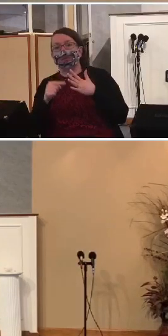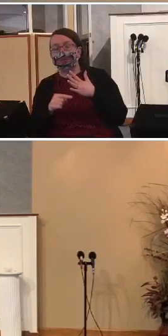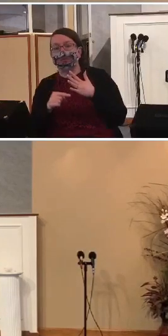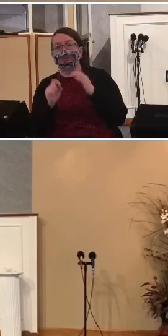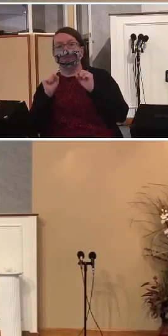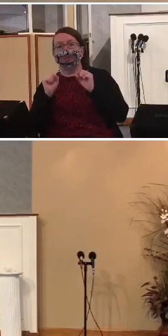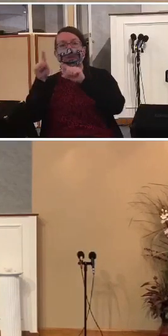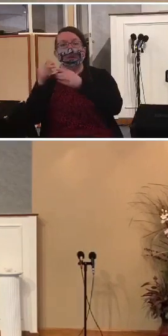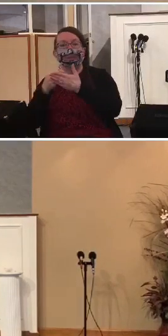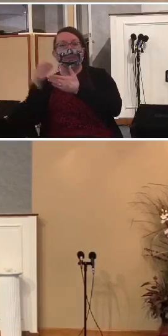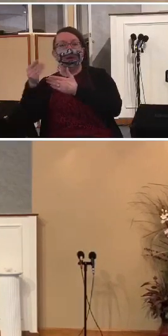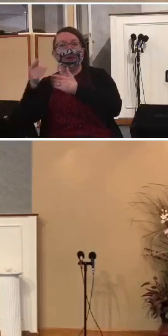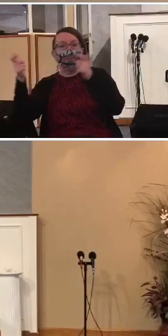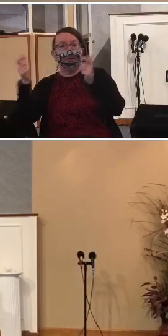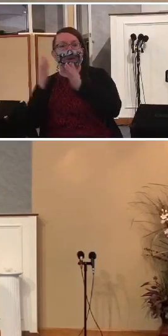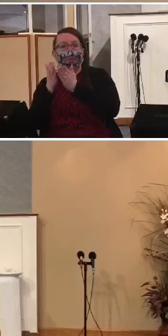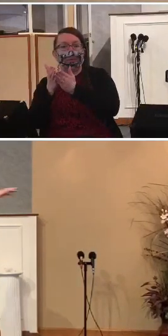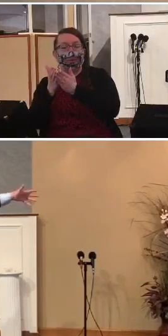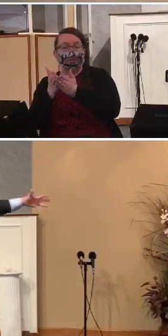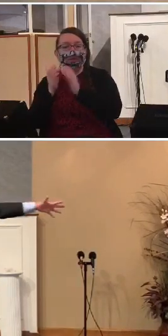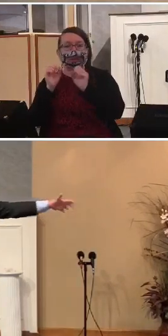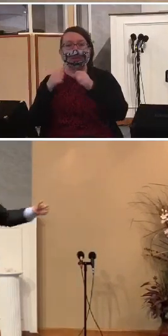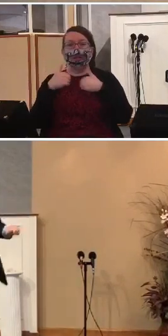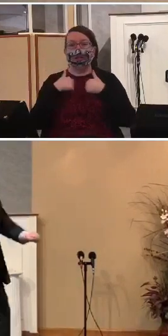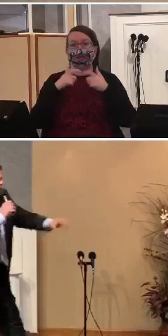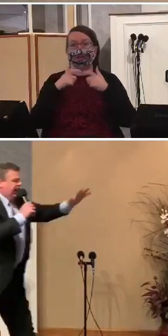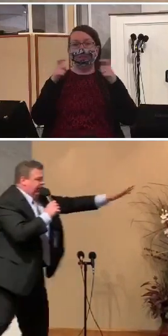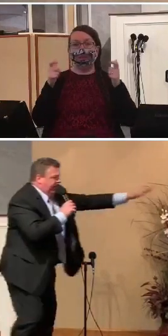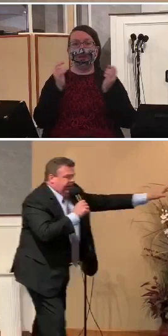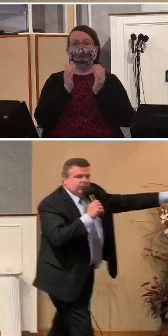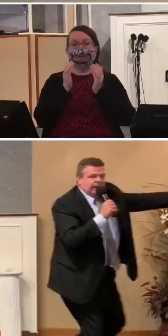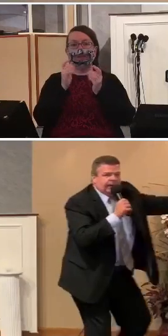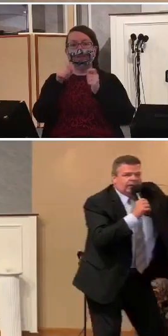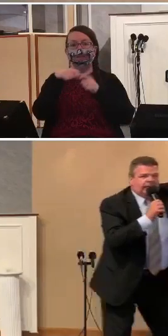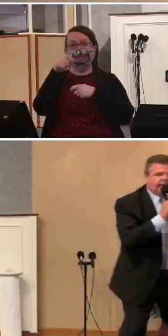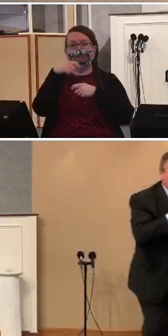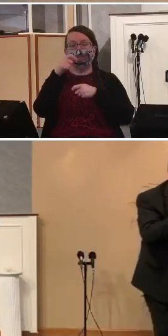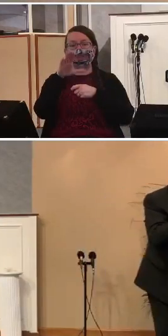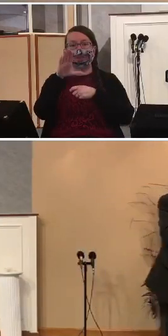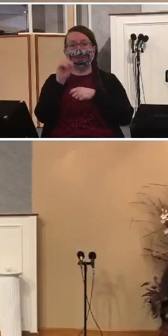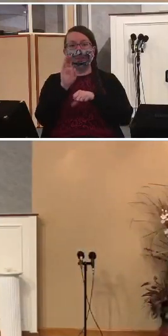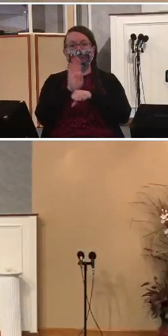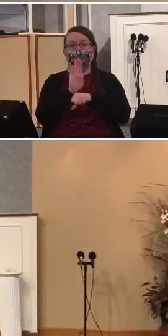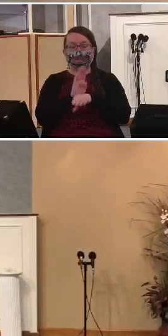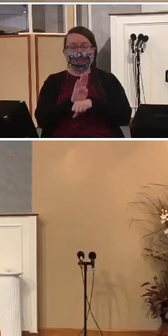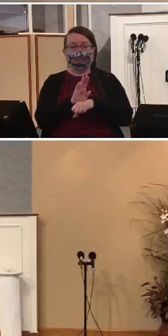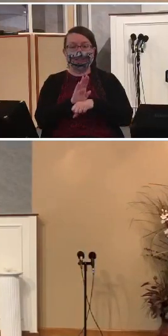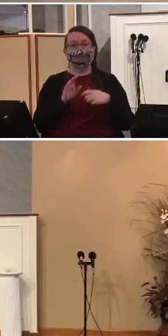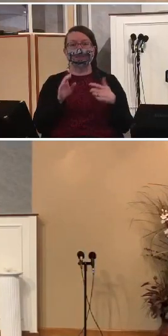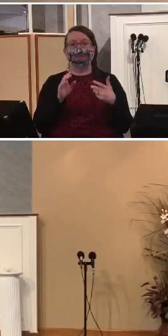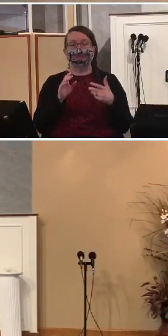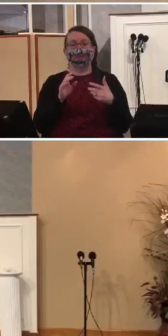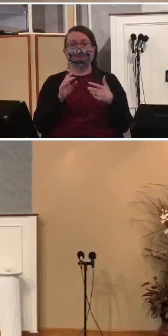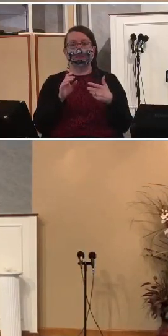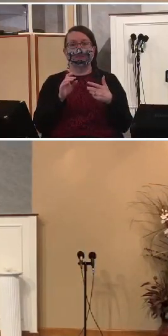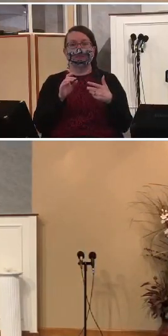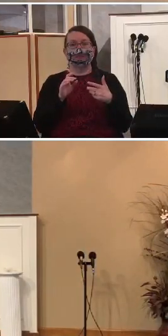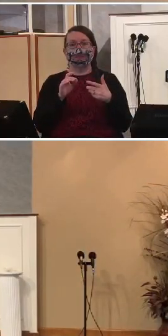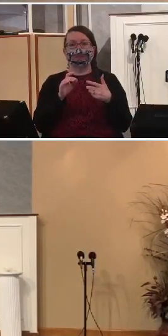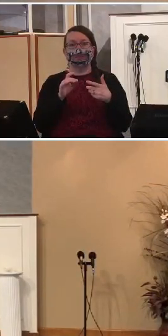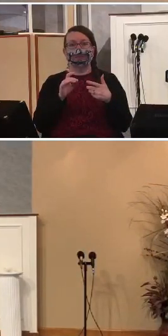Entonces puedo ir a comprar un bote grande y puedo tener una compañía grande de pescados y realmente puedo invertir en esto.